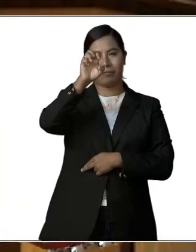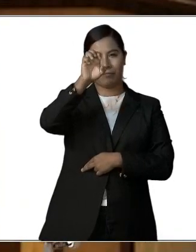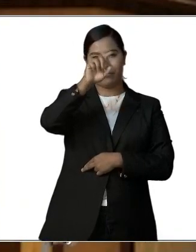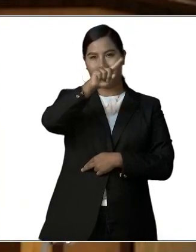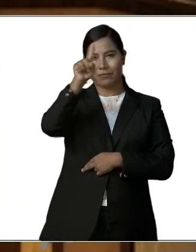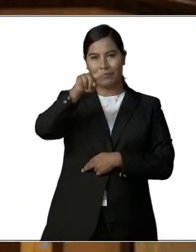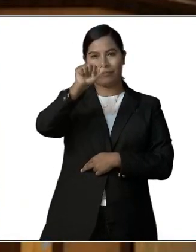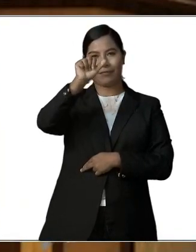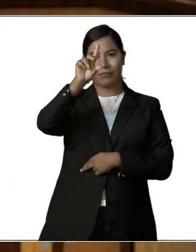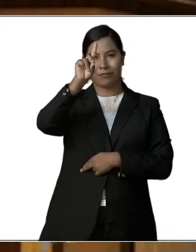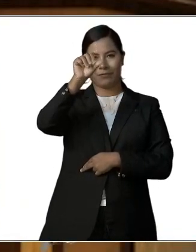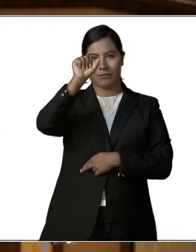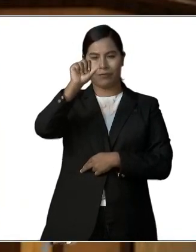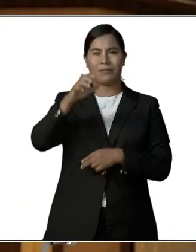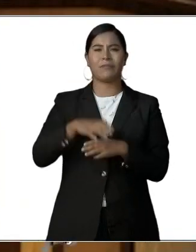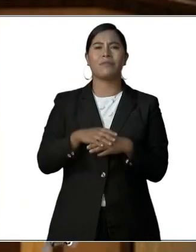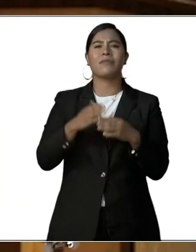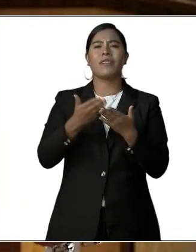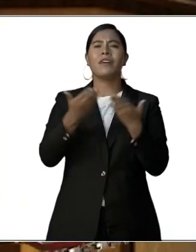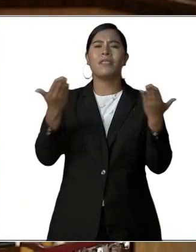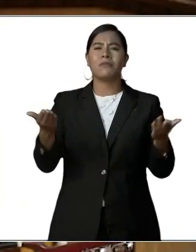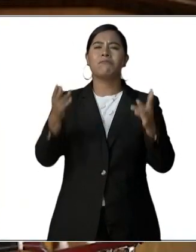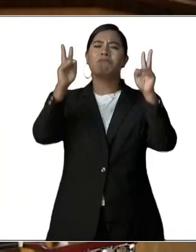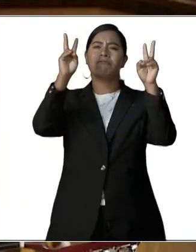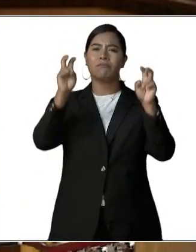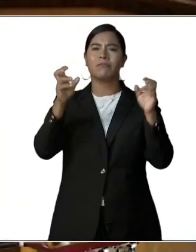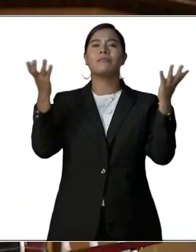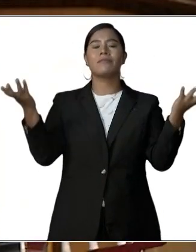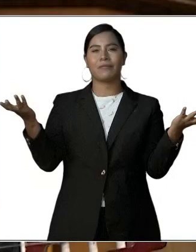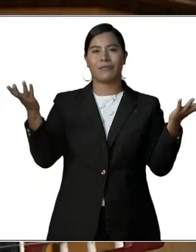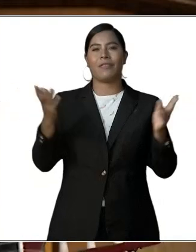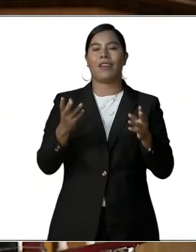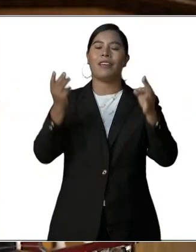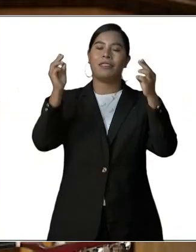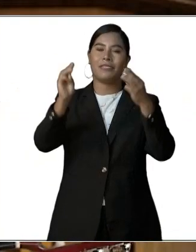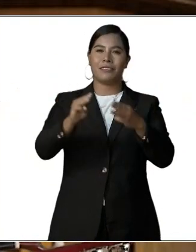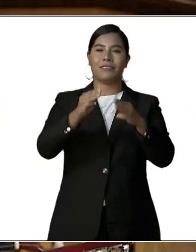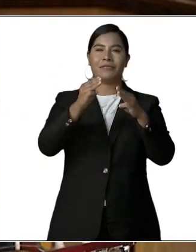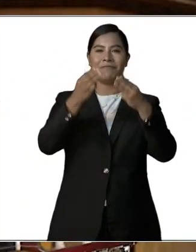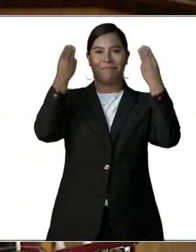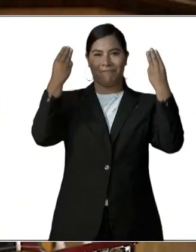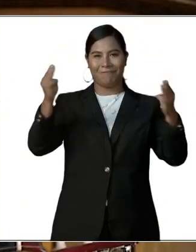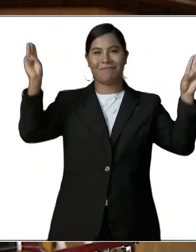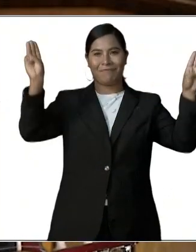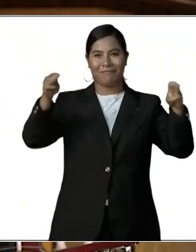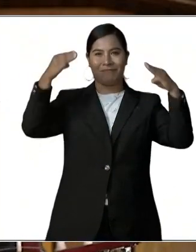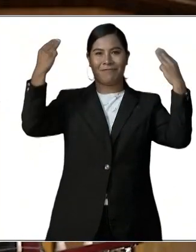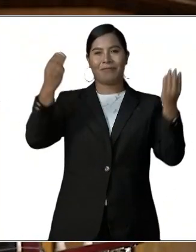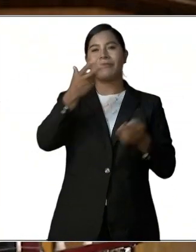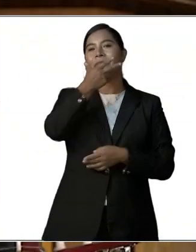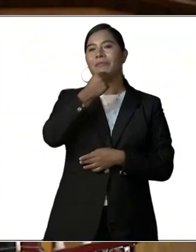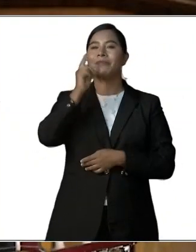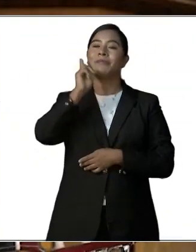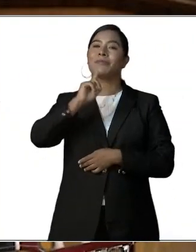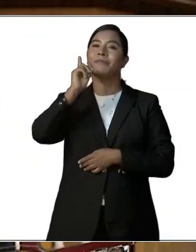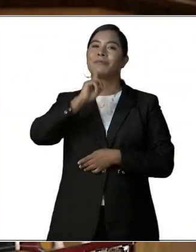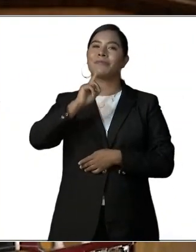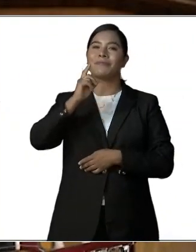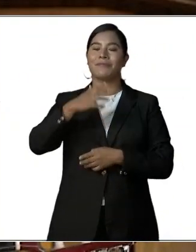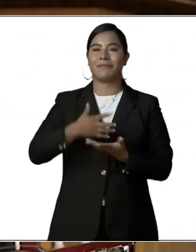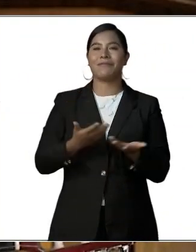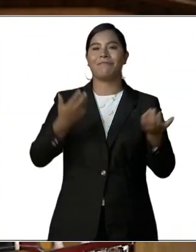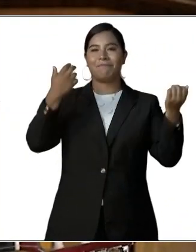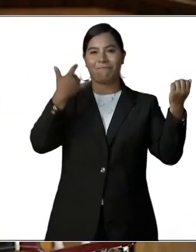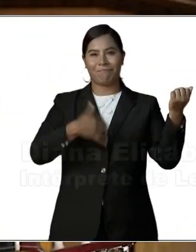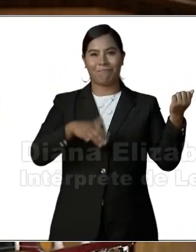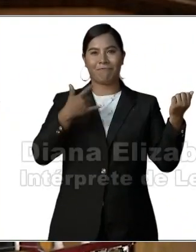este 13º Concurso Nacional de Rondallas Durango 2018. Pero antes, déjeme agradecerle